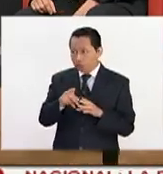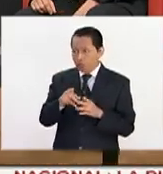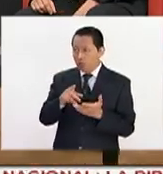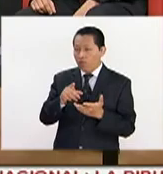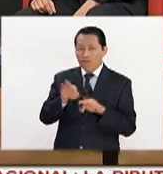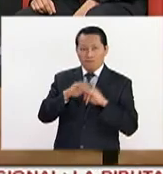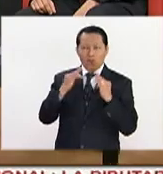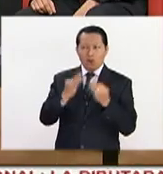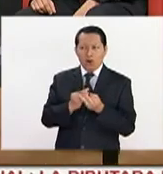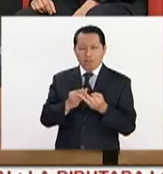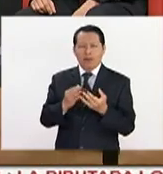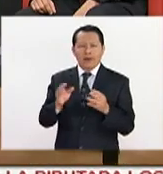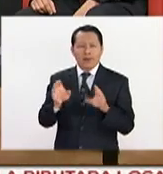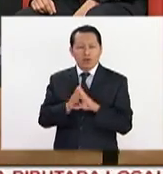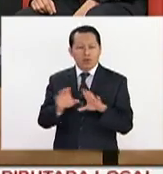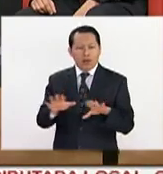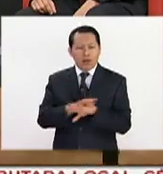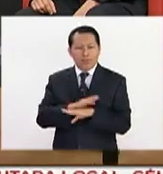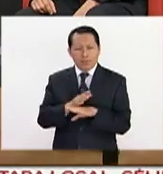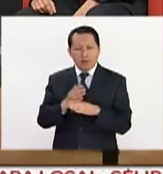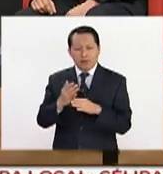posición respecto a